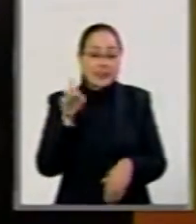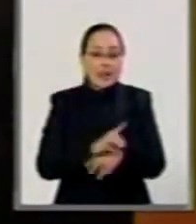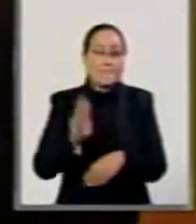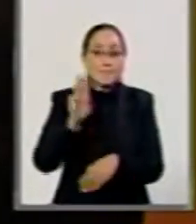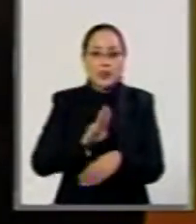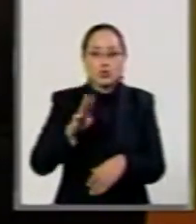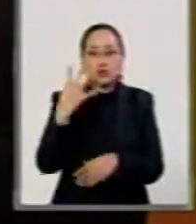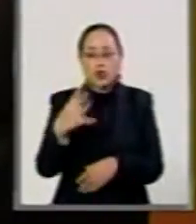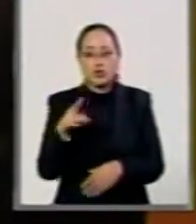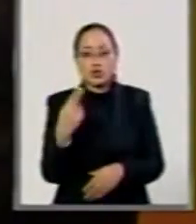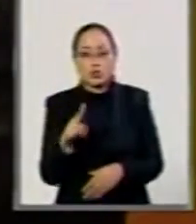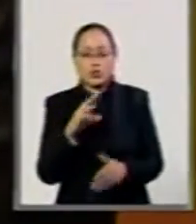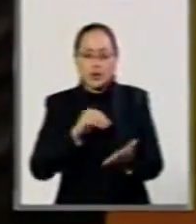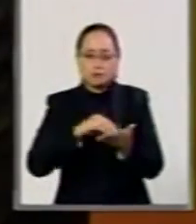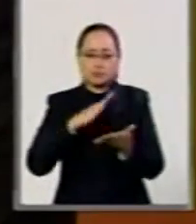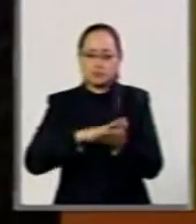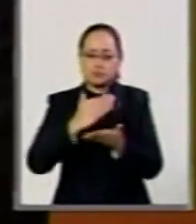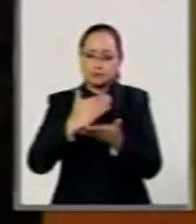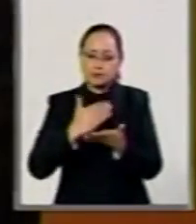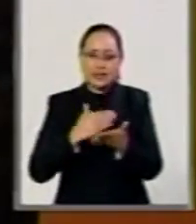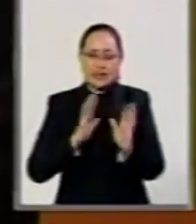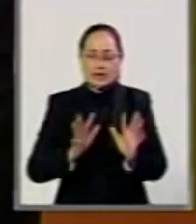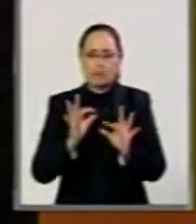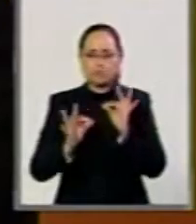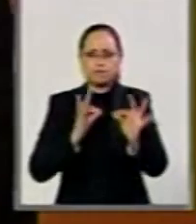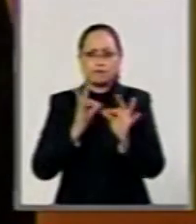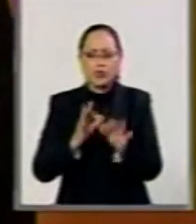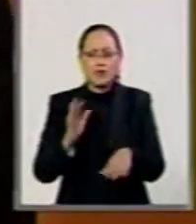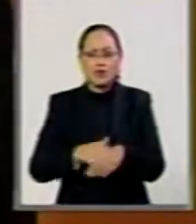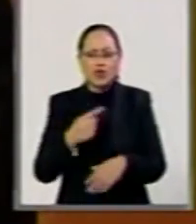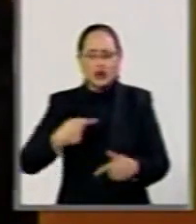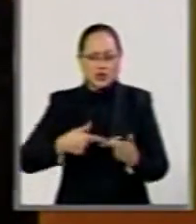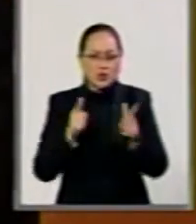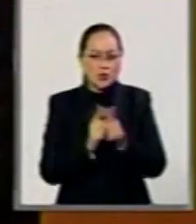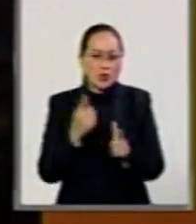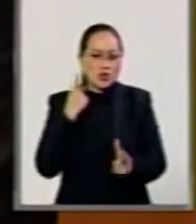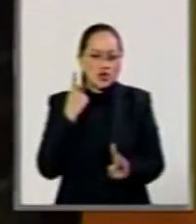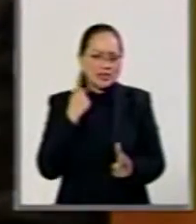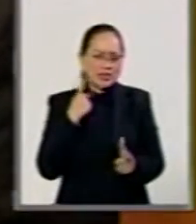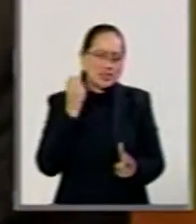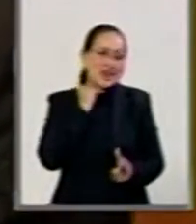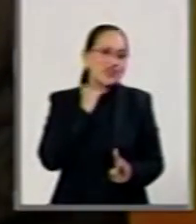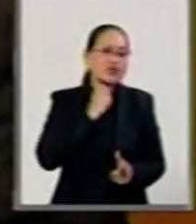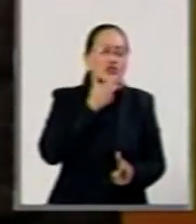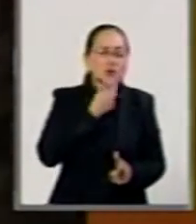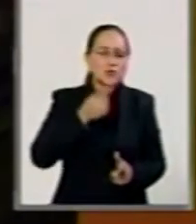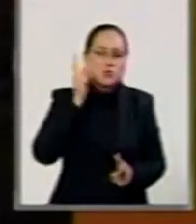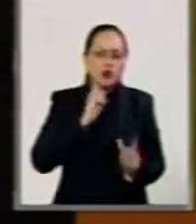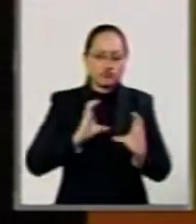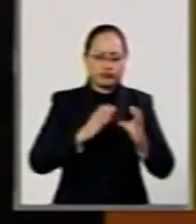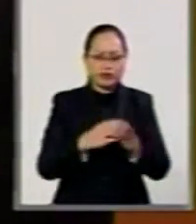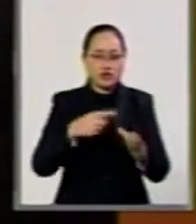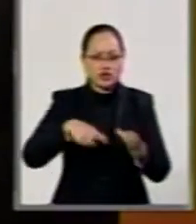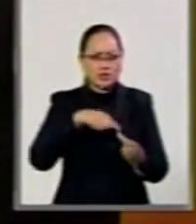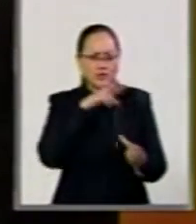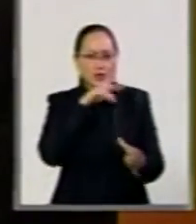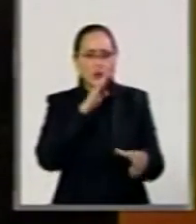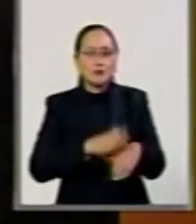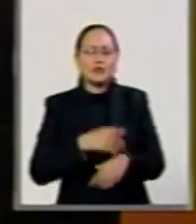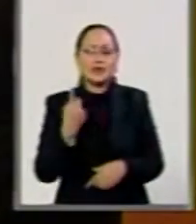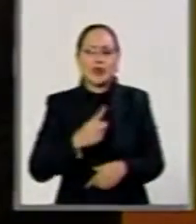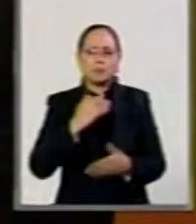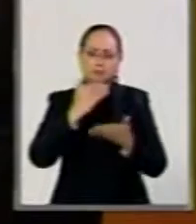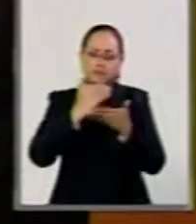están en vigencia. ¿Por qué era la preocupación de este grupo de senadoras y senadores? Por una razón muy simple, porque los